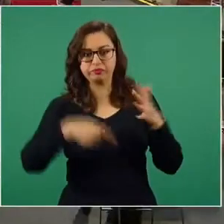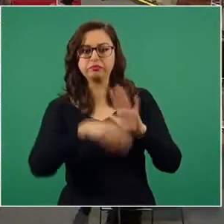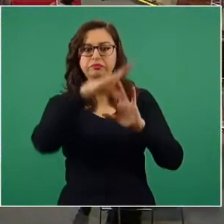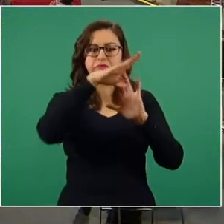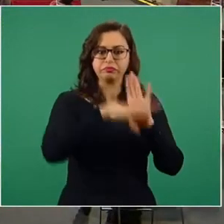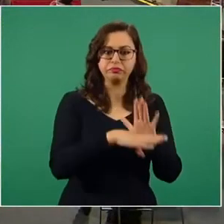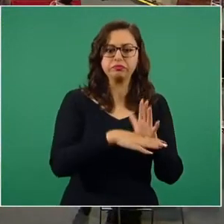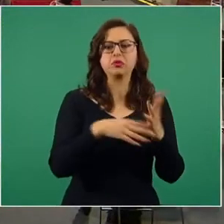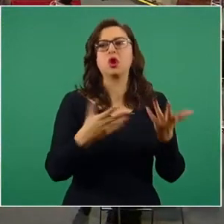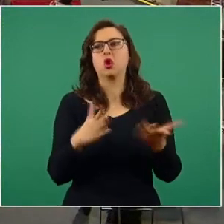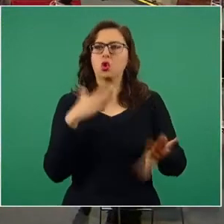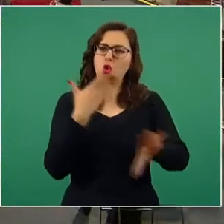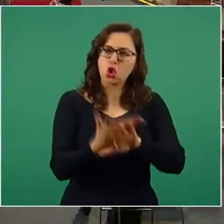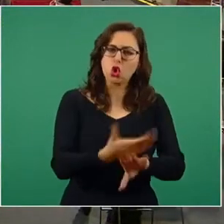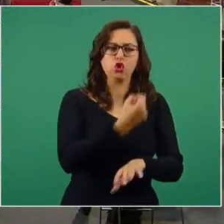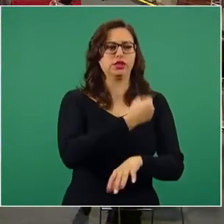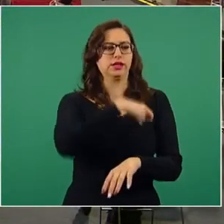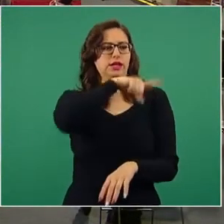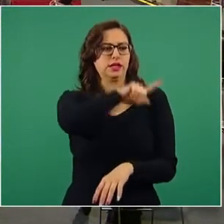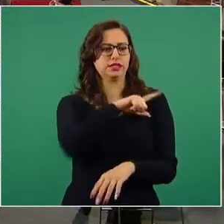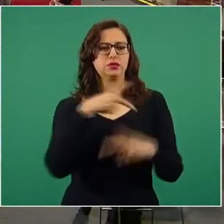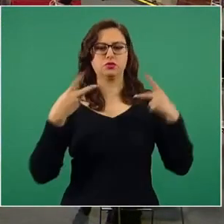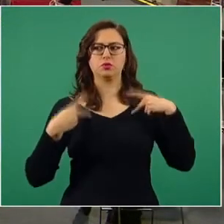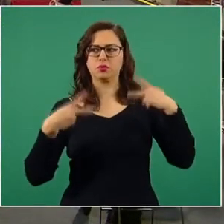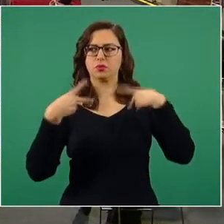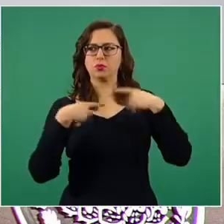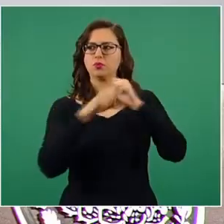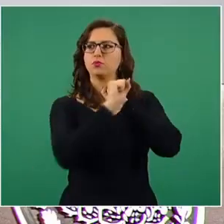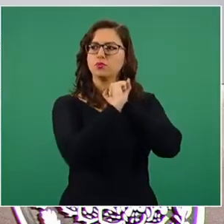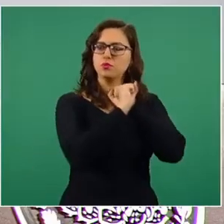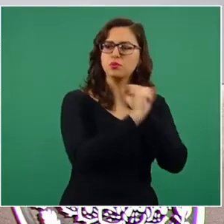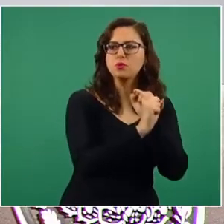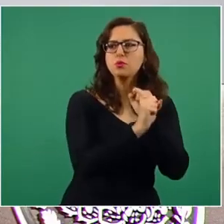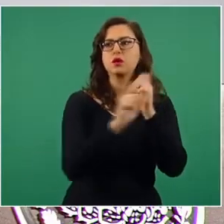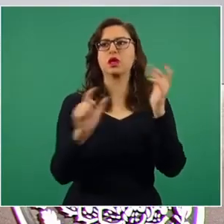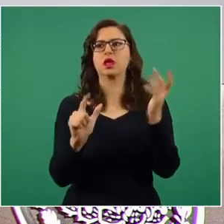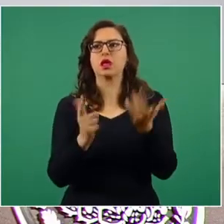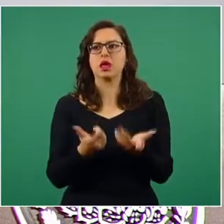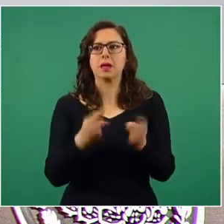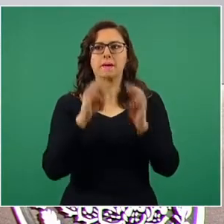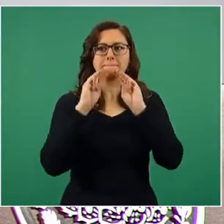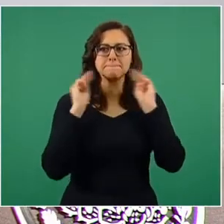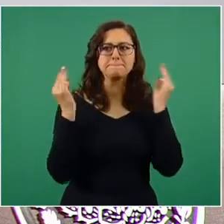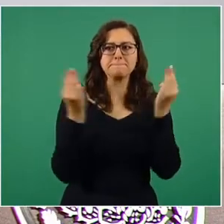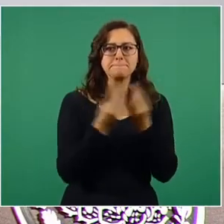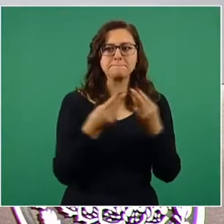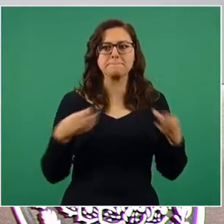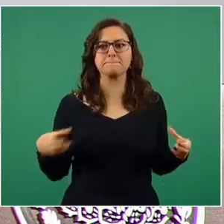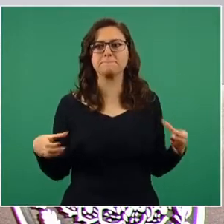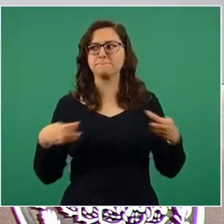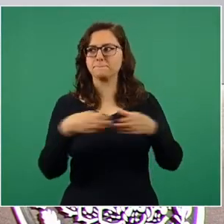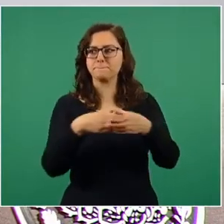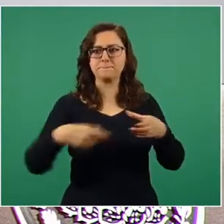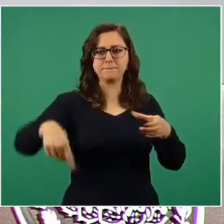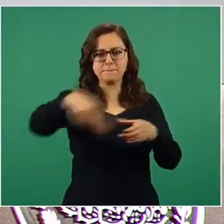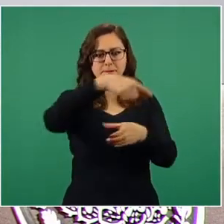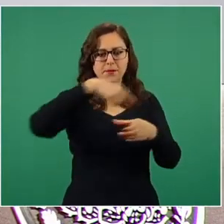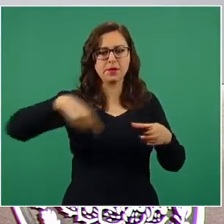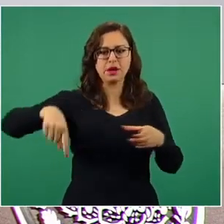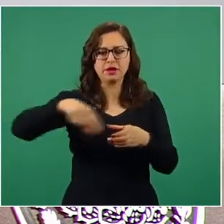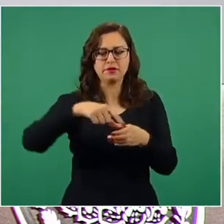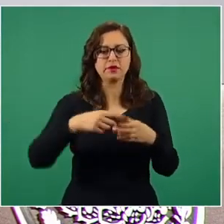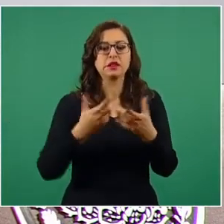delitos contra la salud, el tráfico de personas, la delincuencia organizada. Y este reporte,